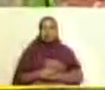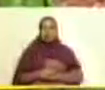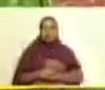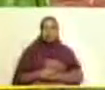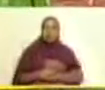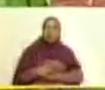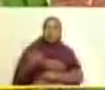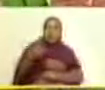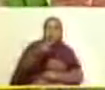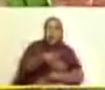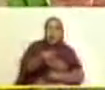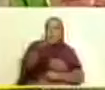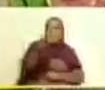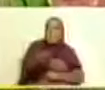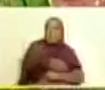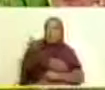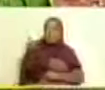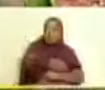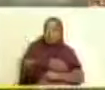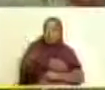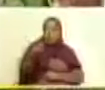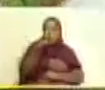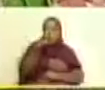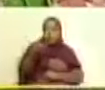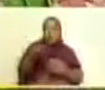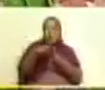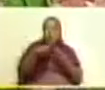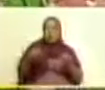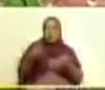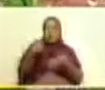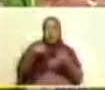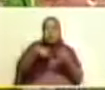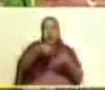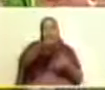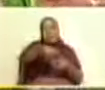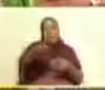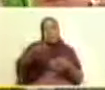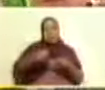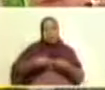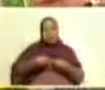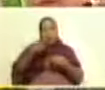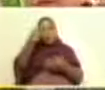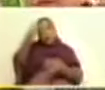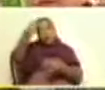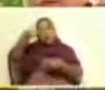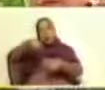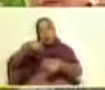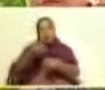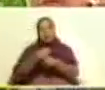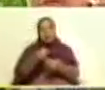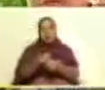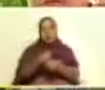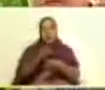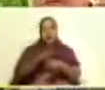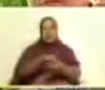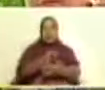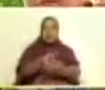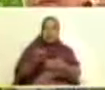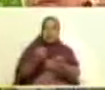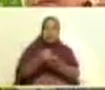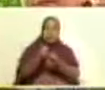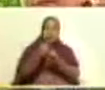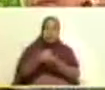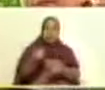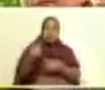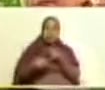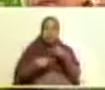Entre las potencialidades, todos los migrantes concordamos lo que ya es parte